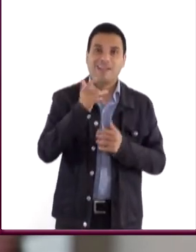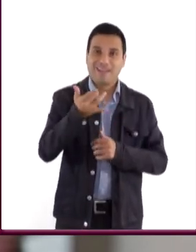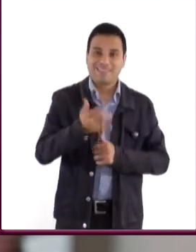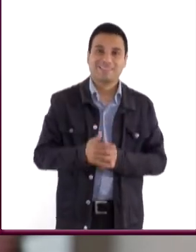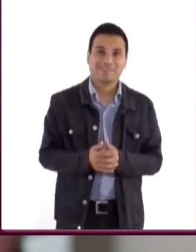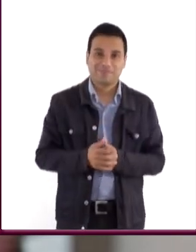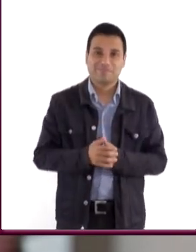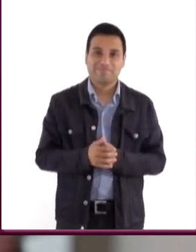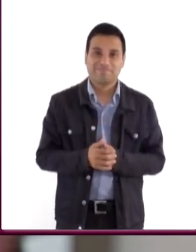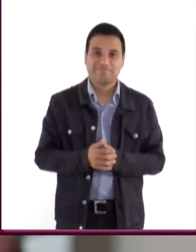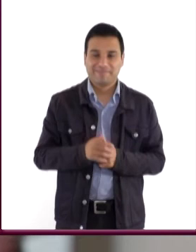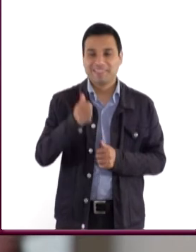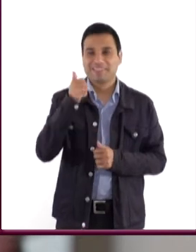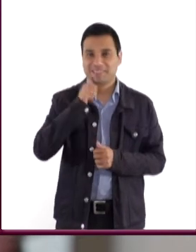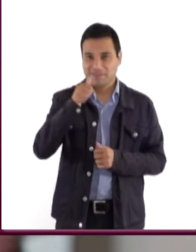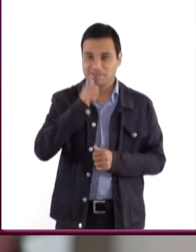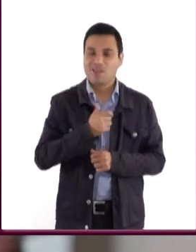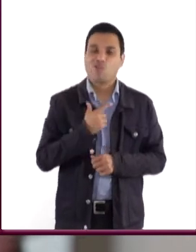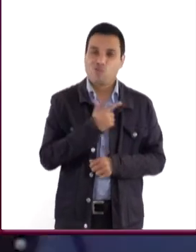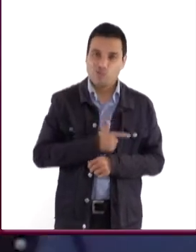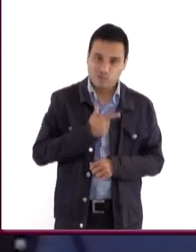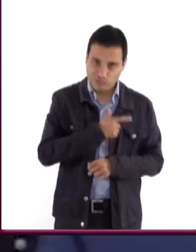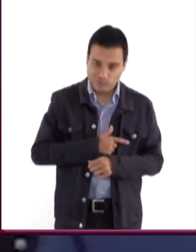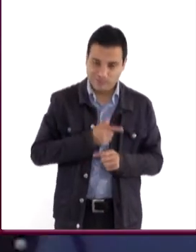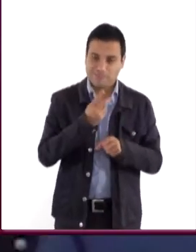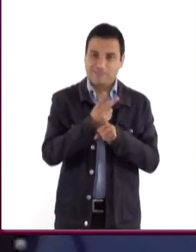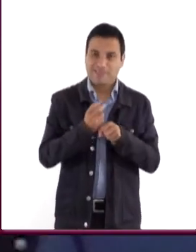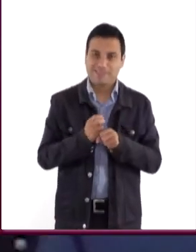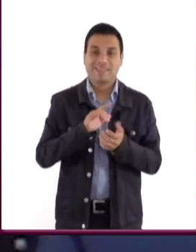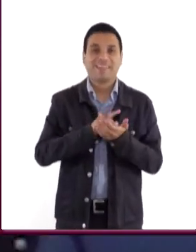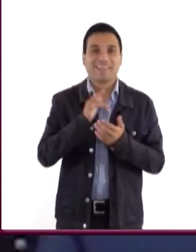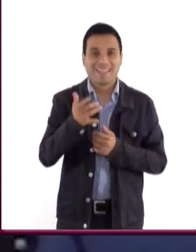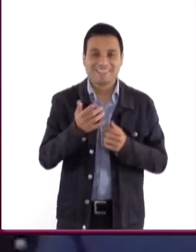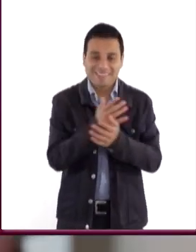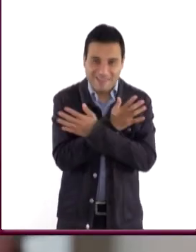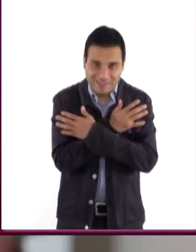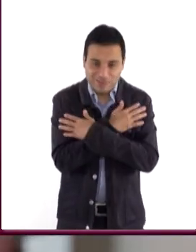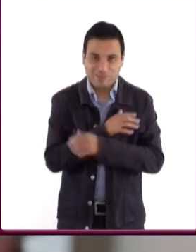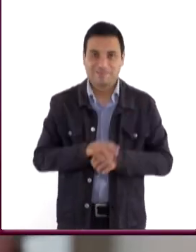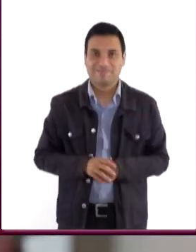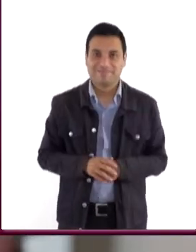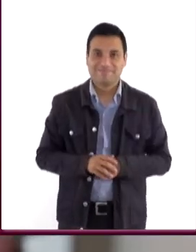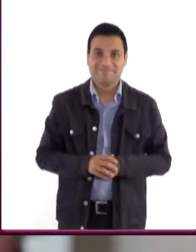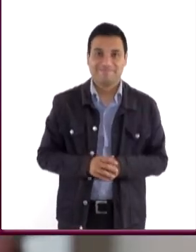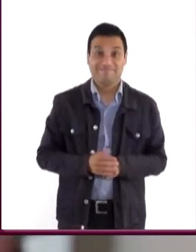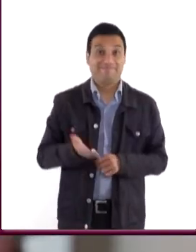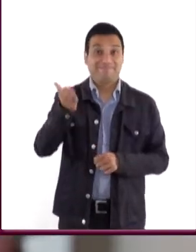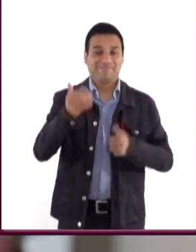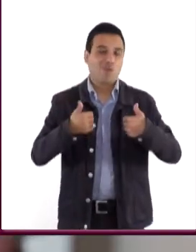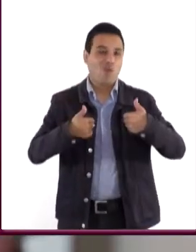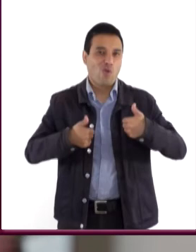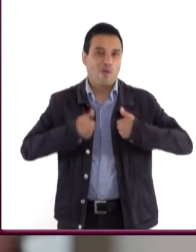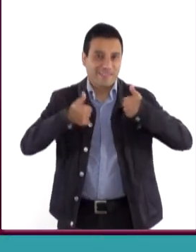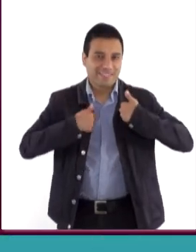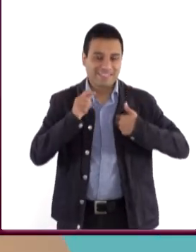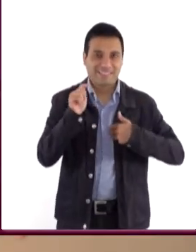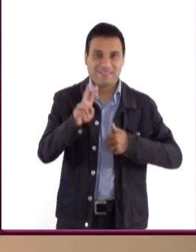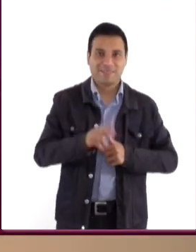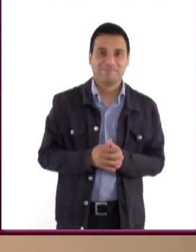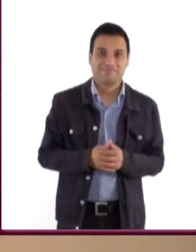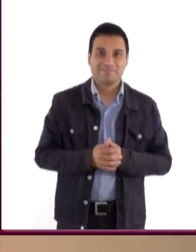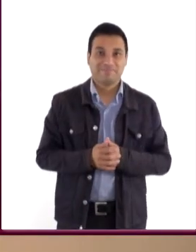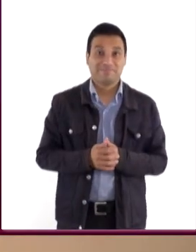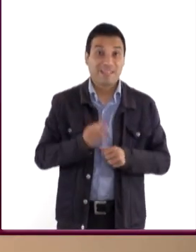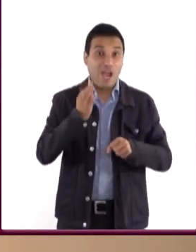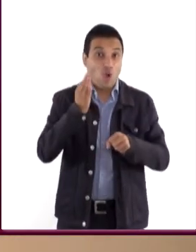esta entrevista. Siempre es un gusto tenerte como invitado. Gracias, igualmente un abrazo. Y volvemos con esto que es Jóvenes en TV. Por